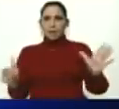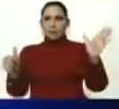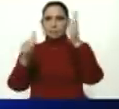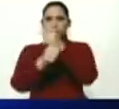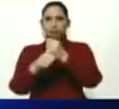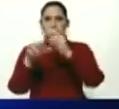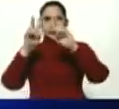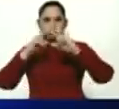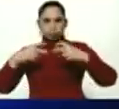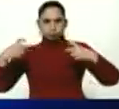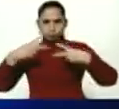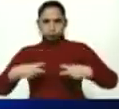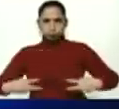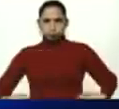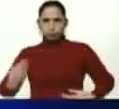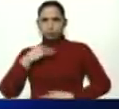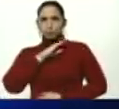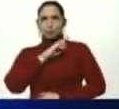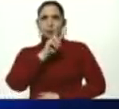virus,